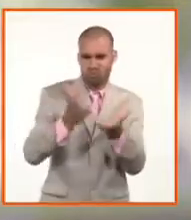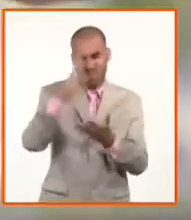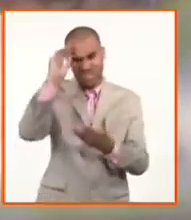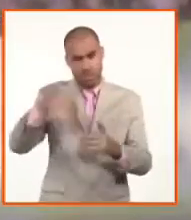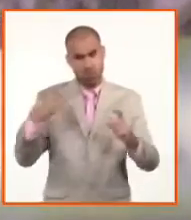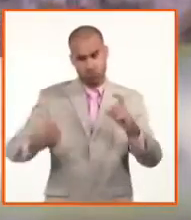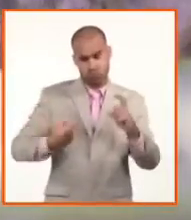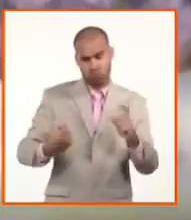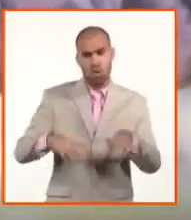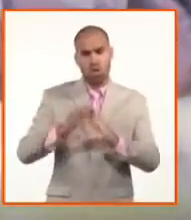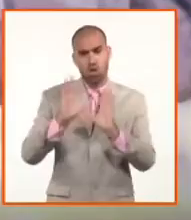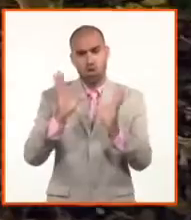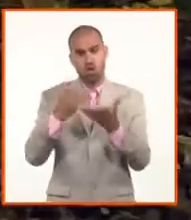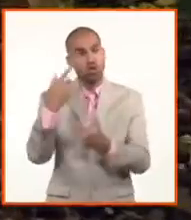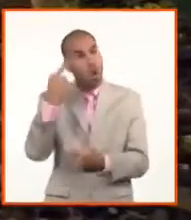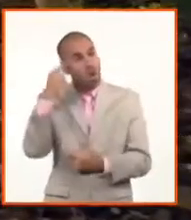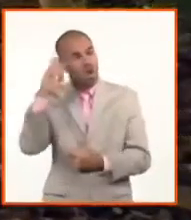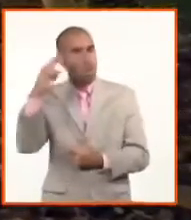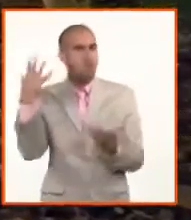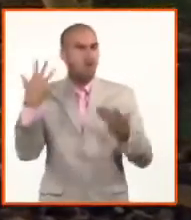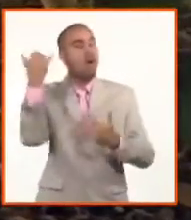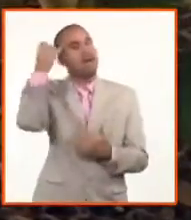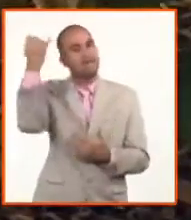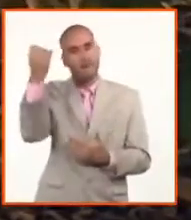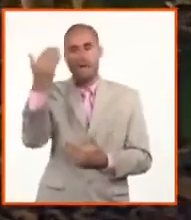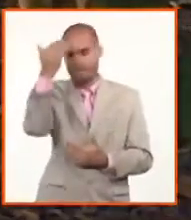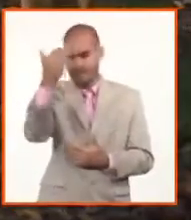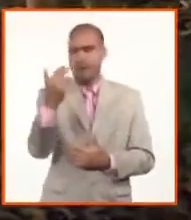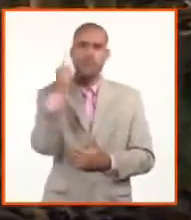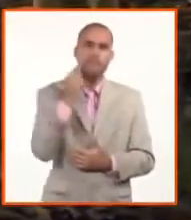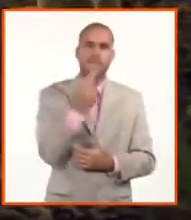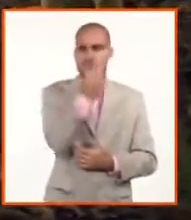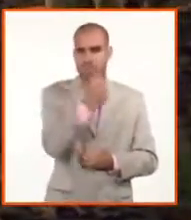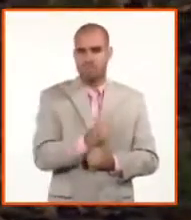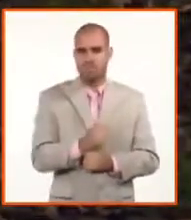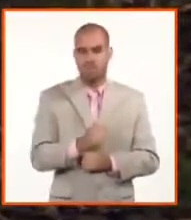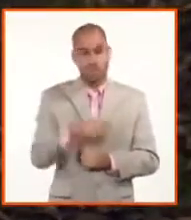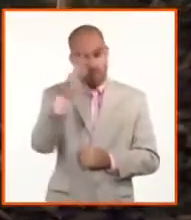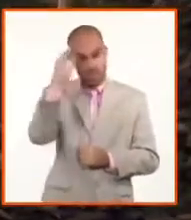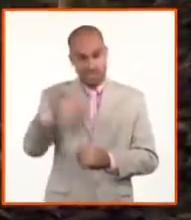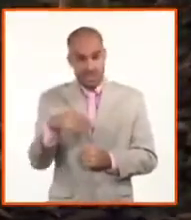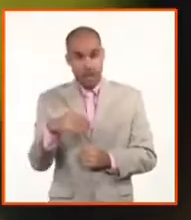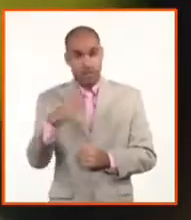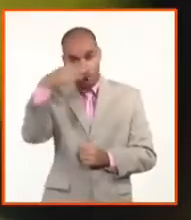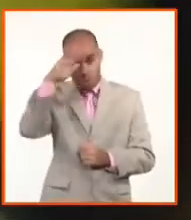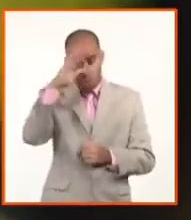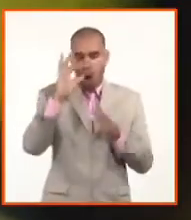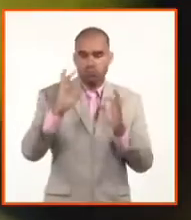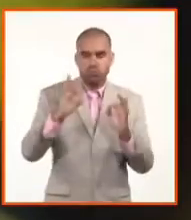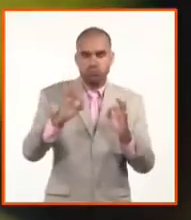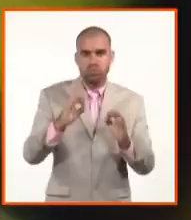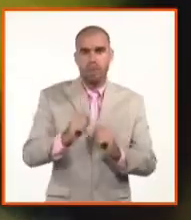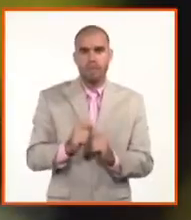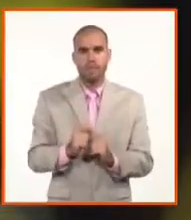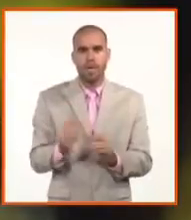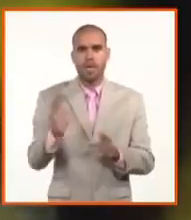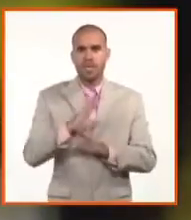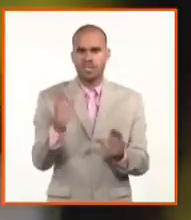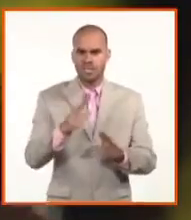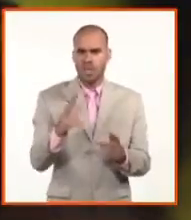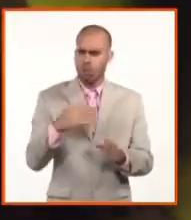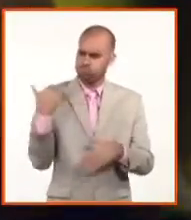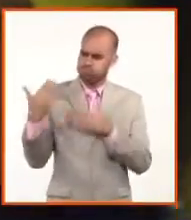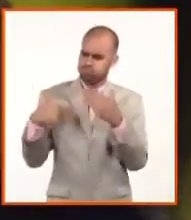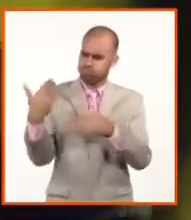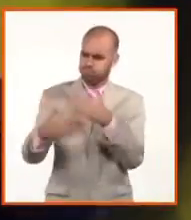la martiana raíz por un futuro país en constante gestación. Más de una generación les